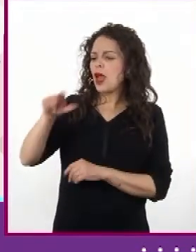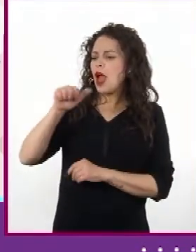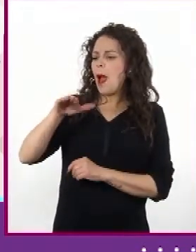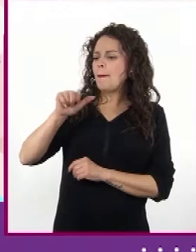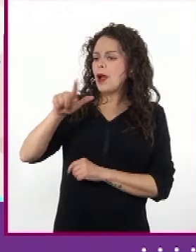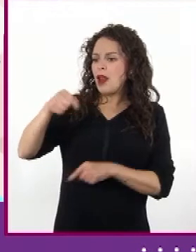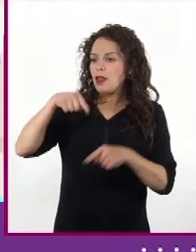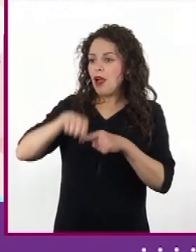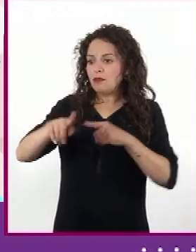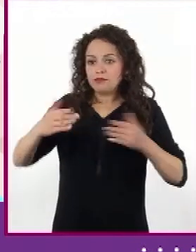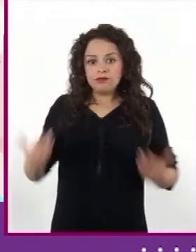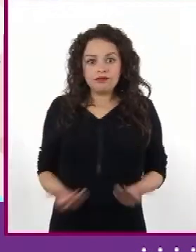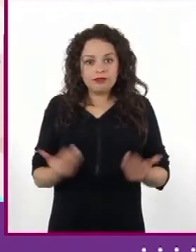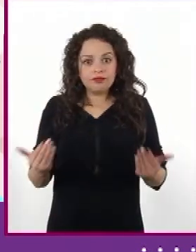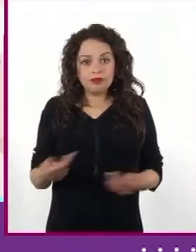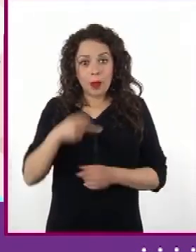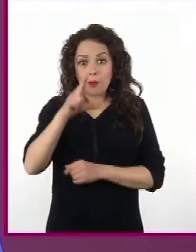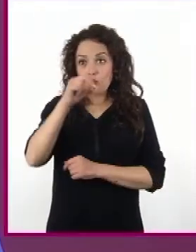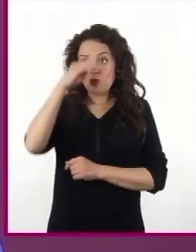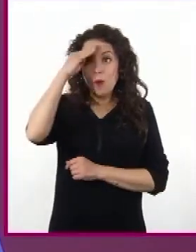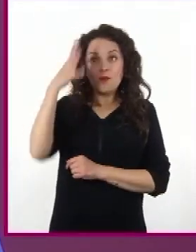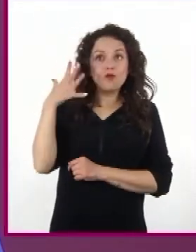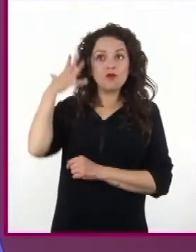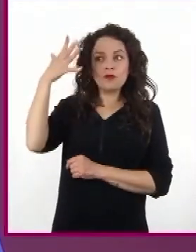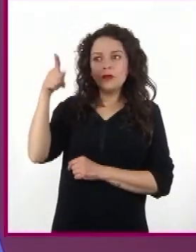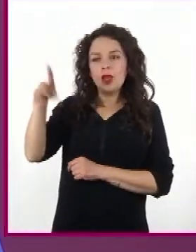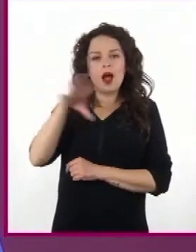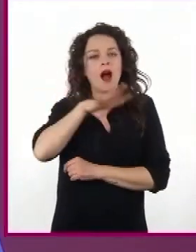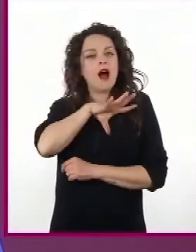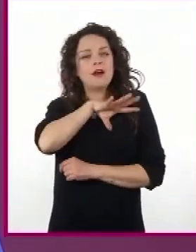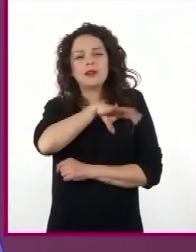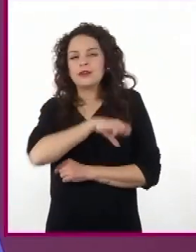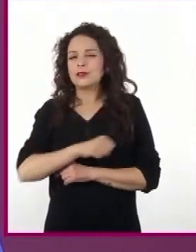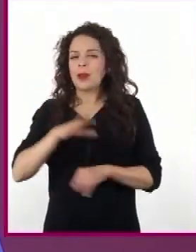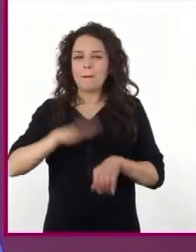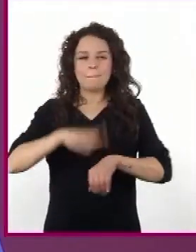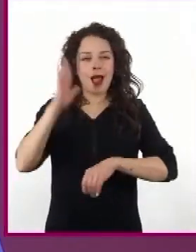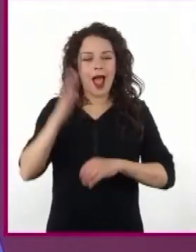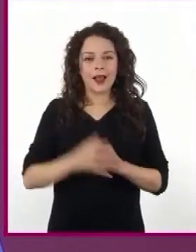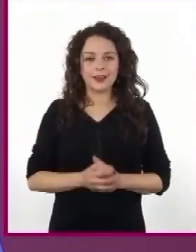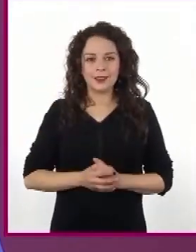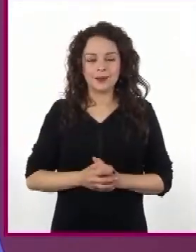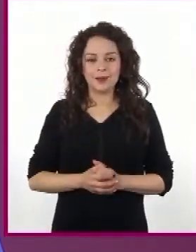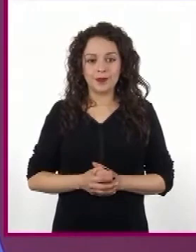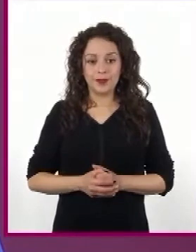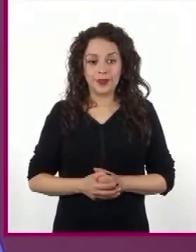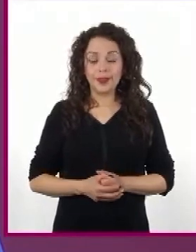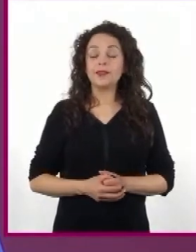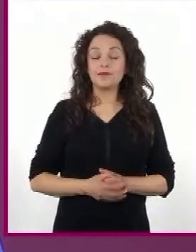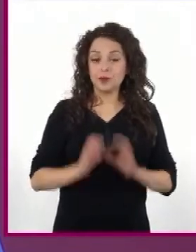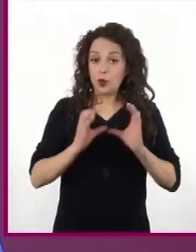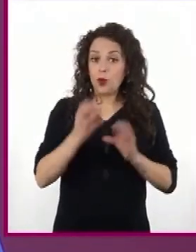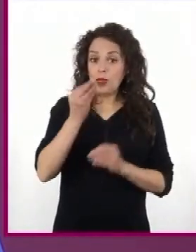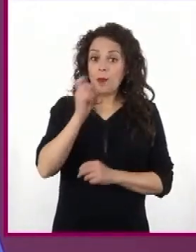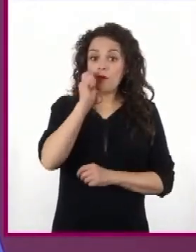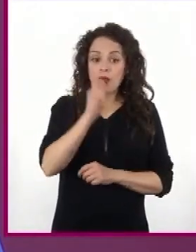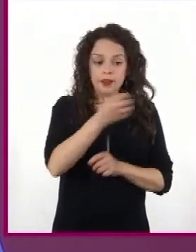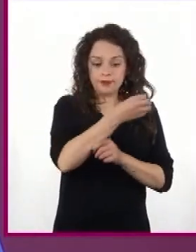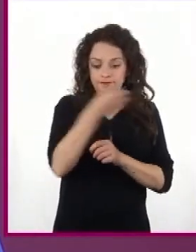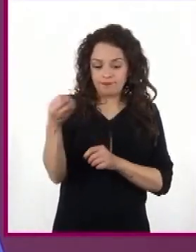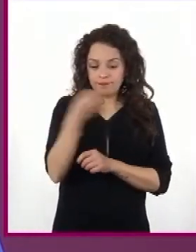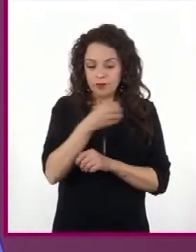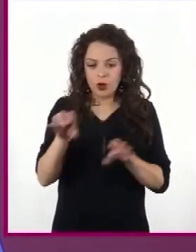su gran vocación. Un segundo aspecto es el conjunto de elementos que debemos cuidar, pues las